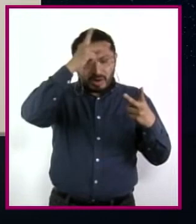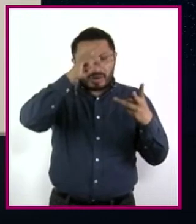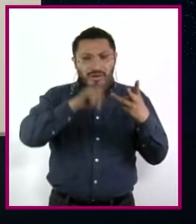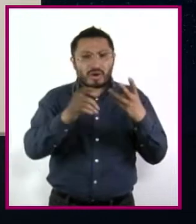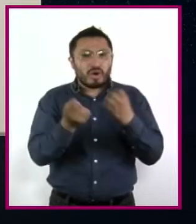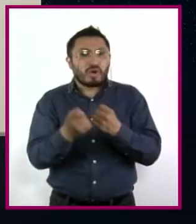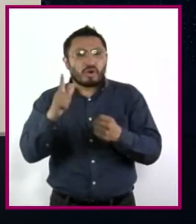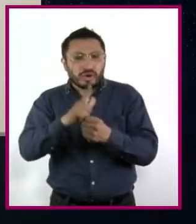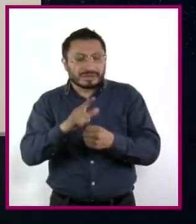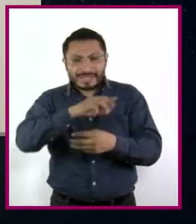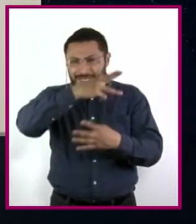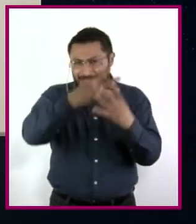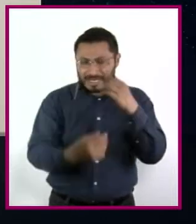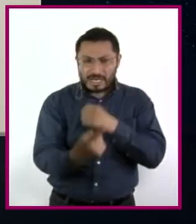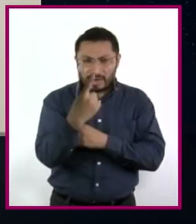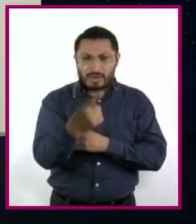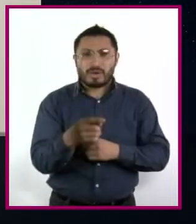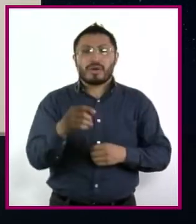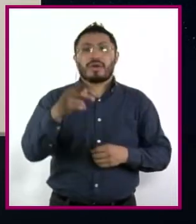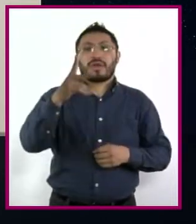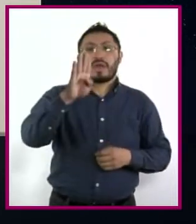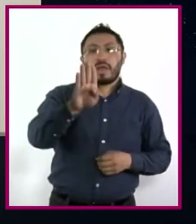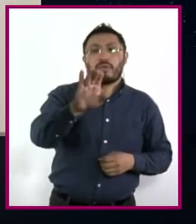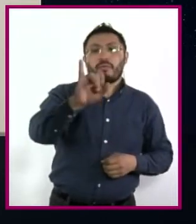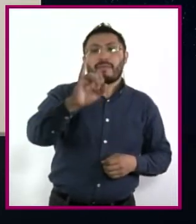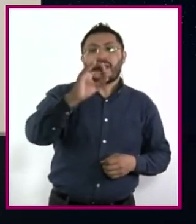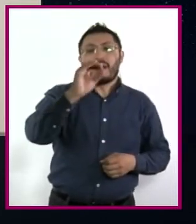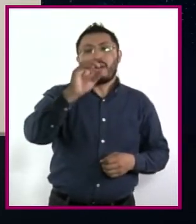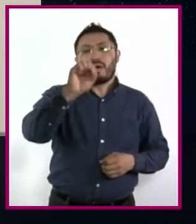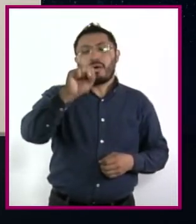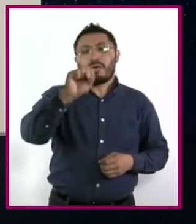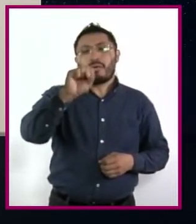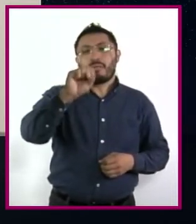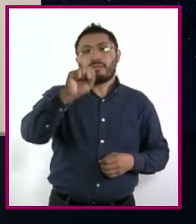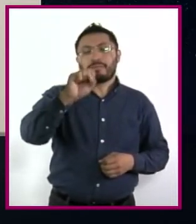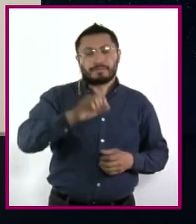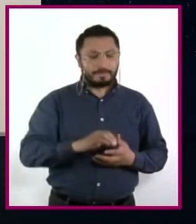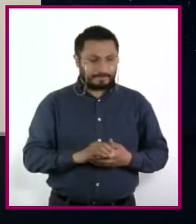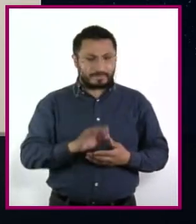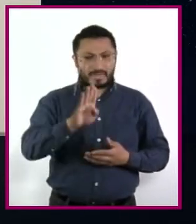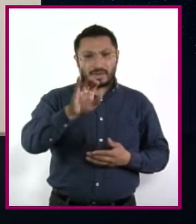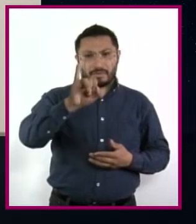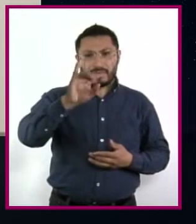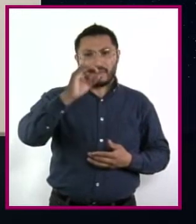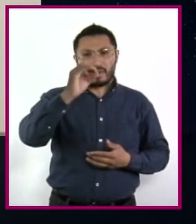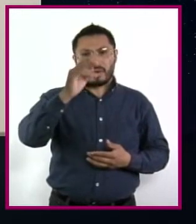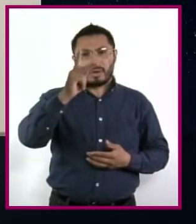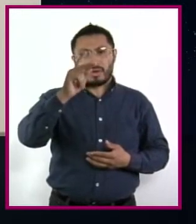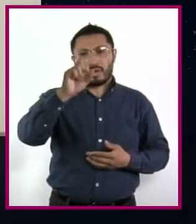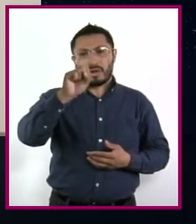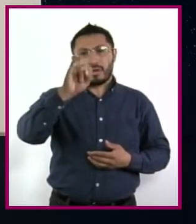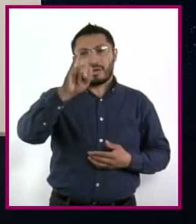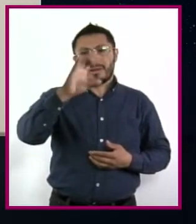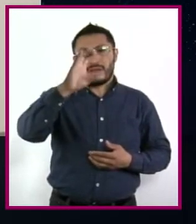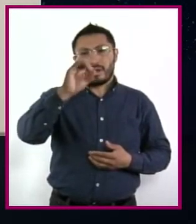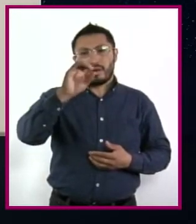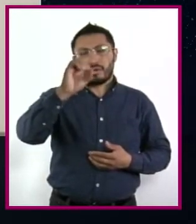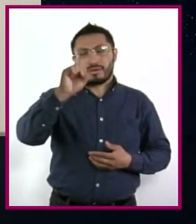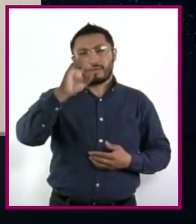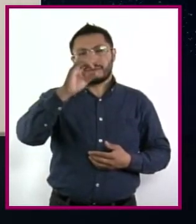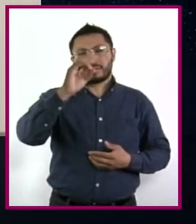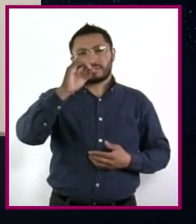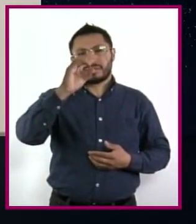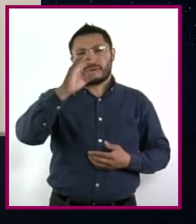negar esas emociones o evitar esas emociones displacenteras, es como si negáramos una parte de esas tres